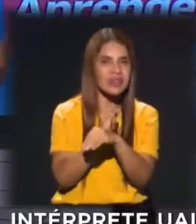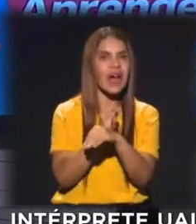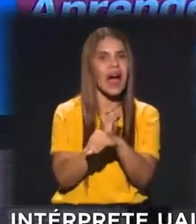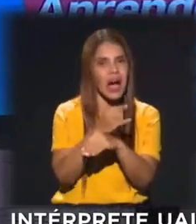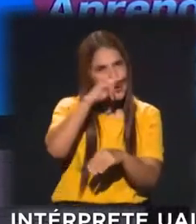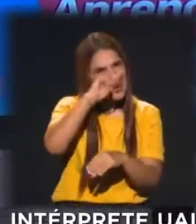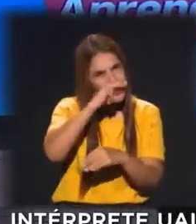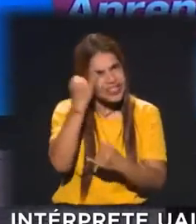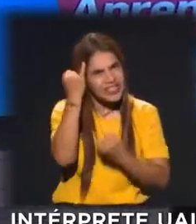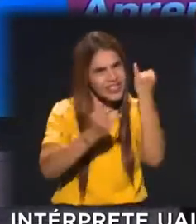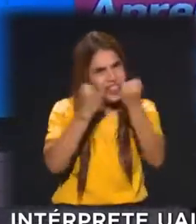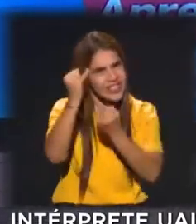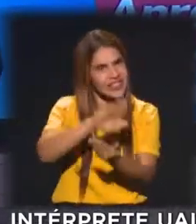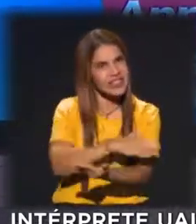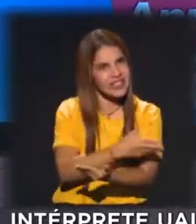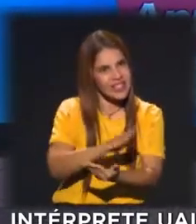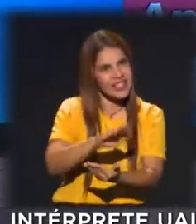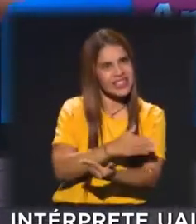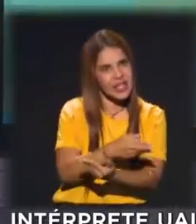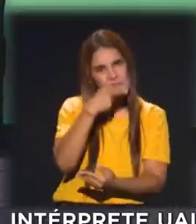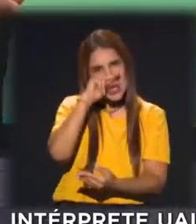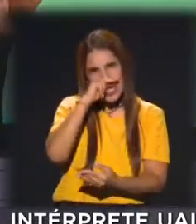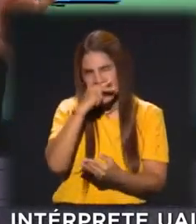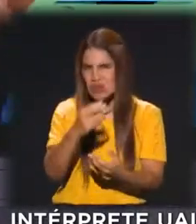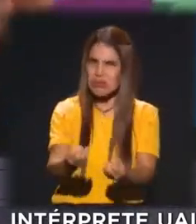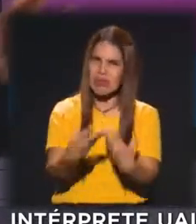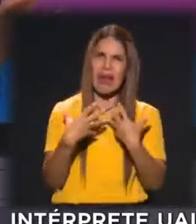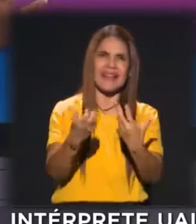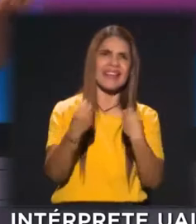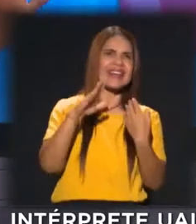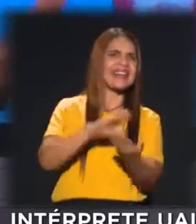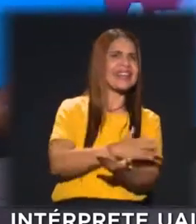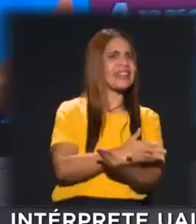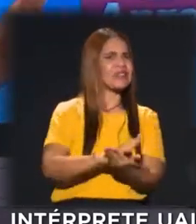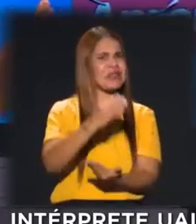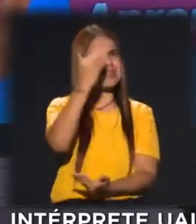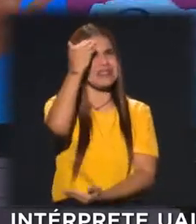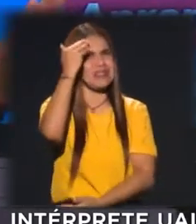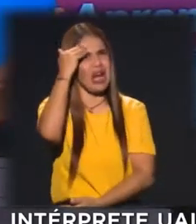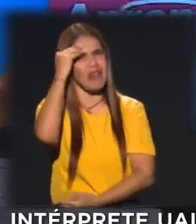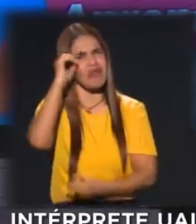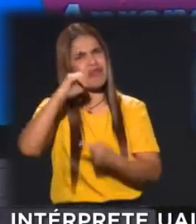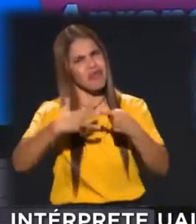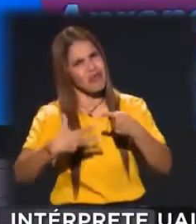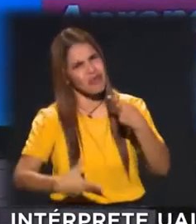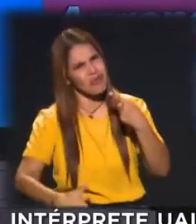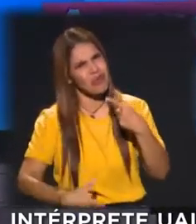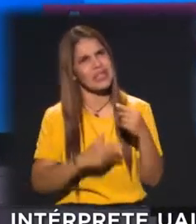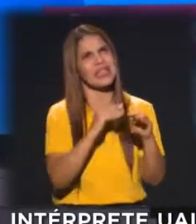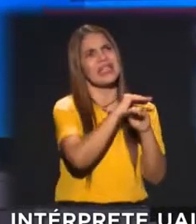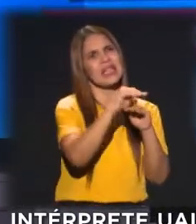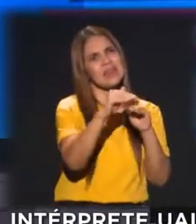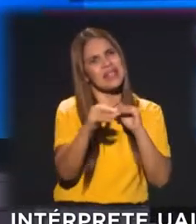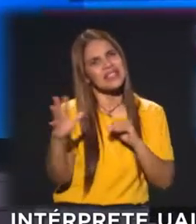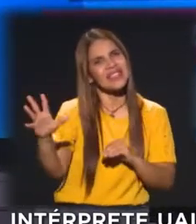absolutamente un montón de canciones. Déjate llevar. El niño trae un montón de esas canciones que le encantan.